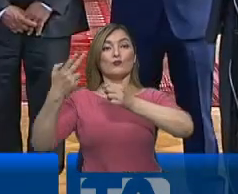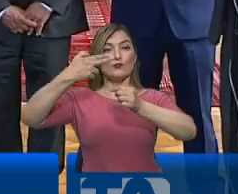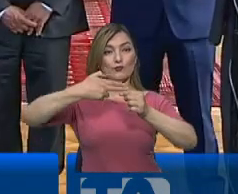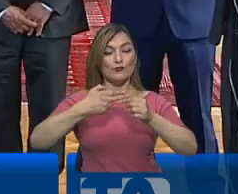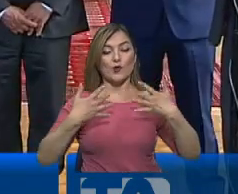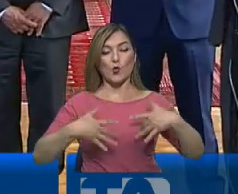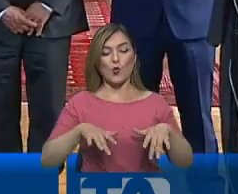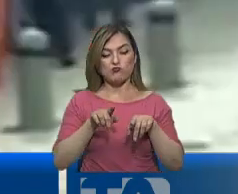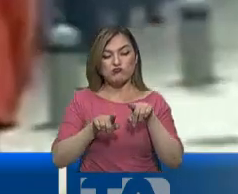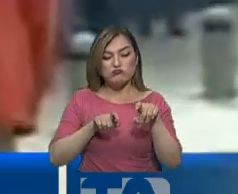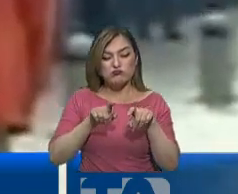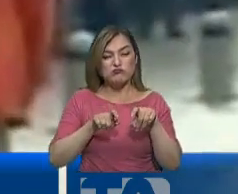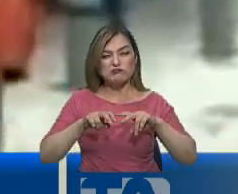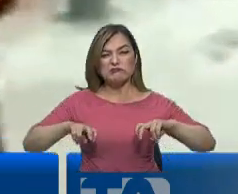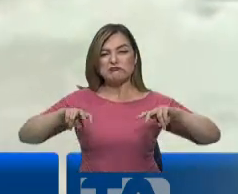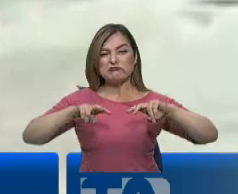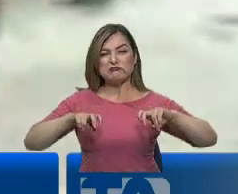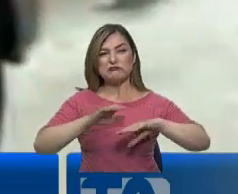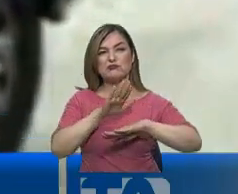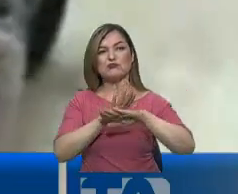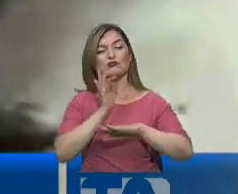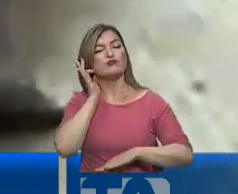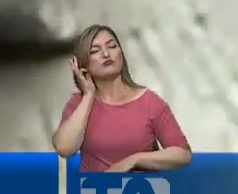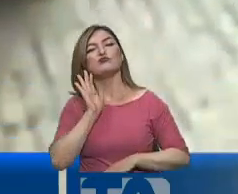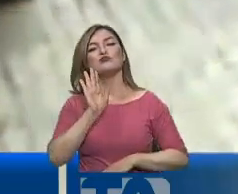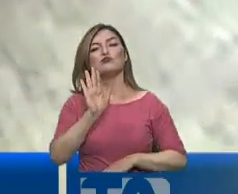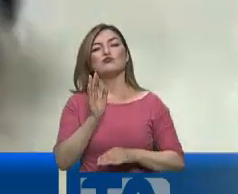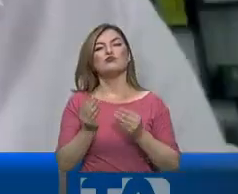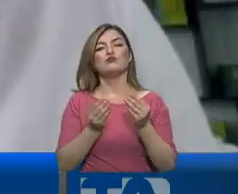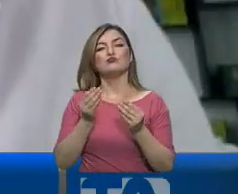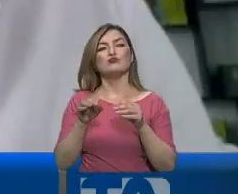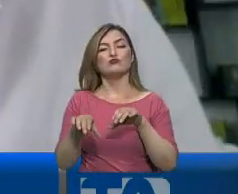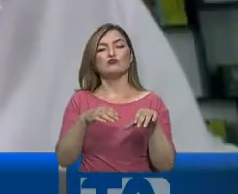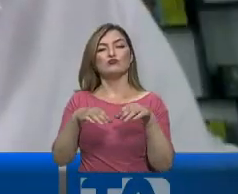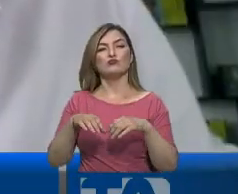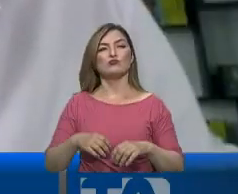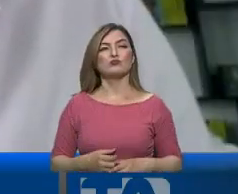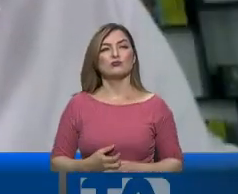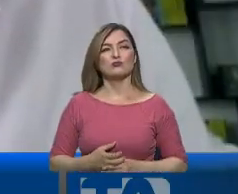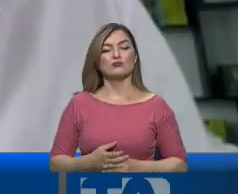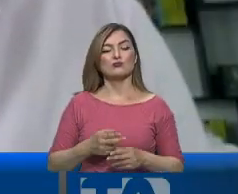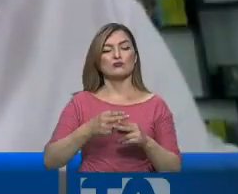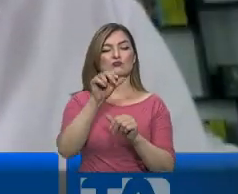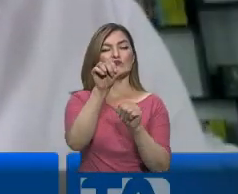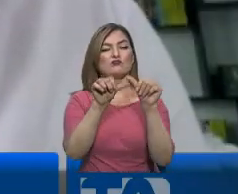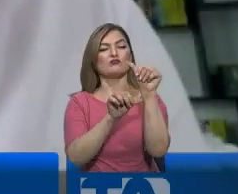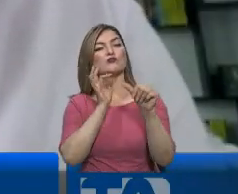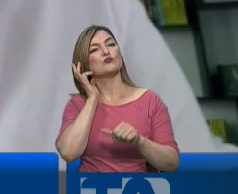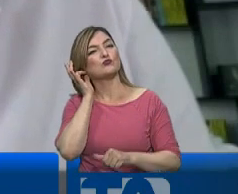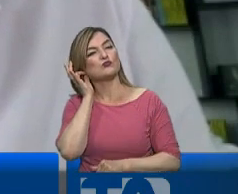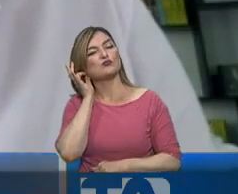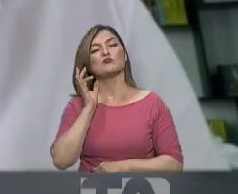un amplio expediente de investigación sobre ella y sus movimientos hay mucho más que eso hay un ex asesor de ella que